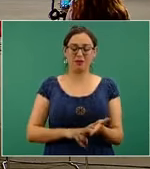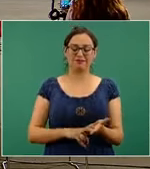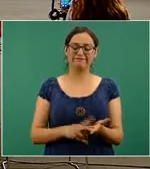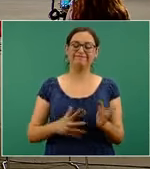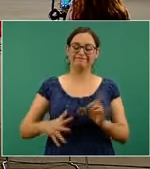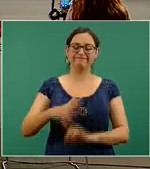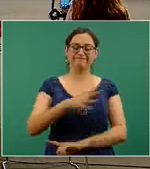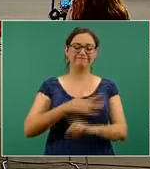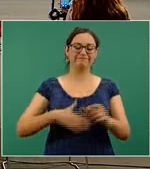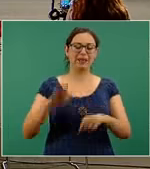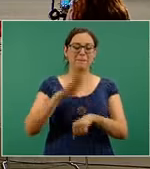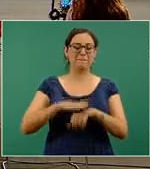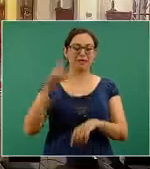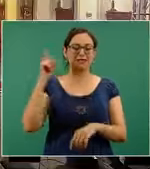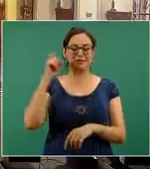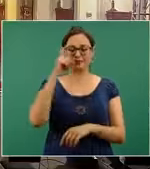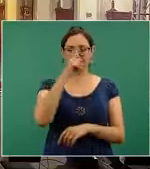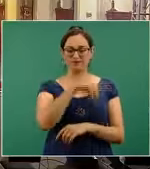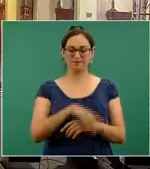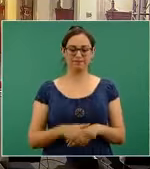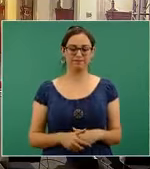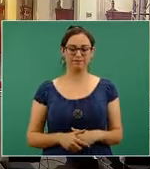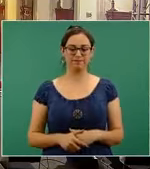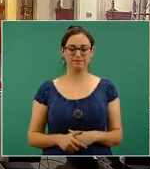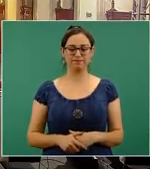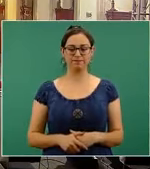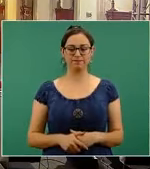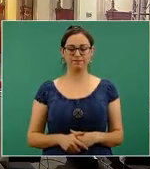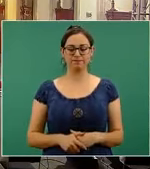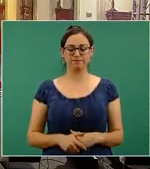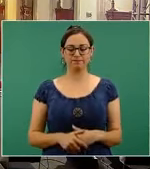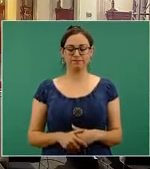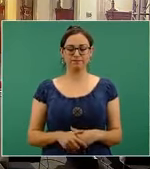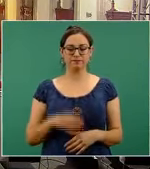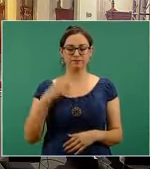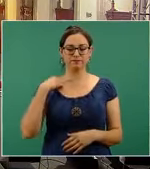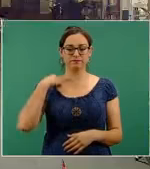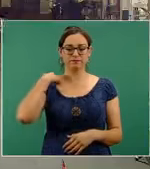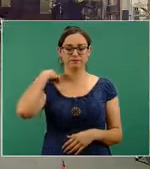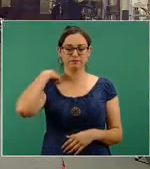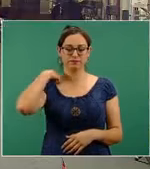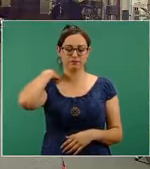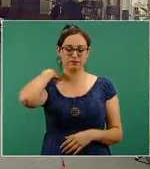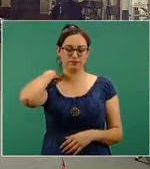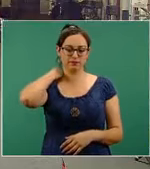en su momento puede causar. ¿Cómo? Por favor.